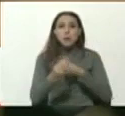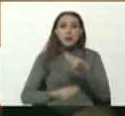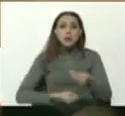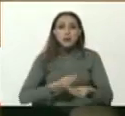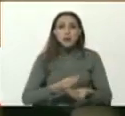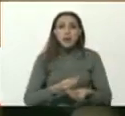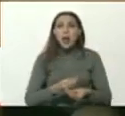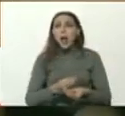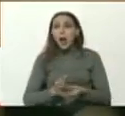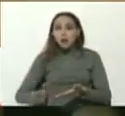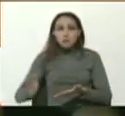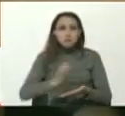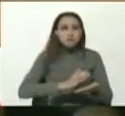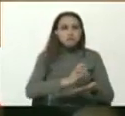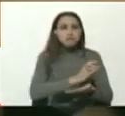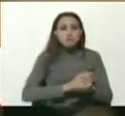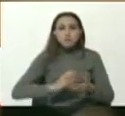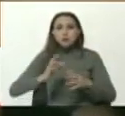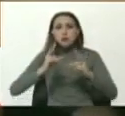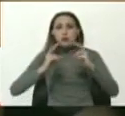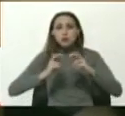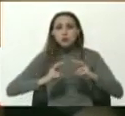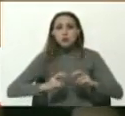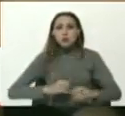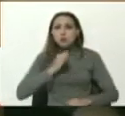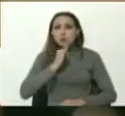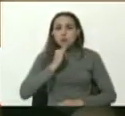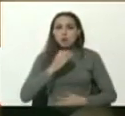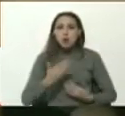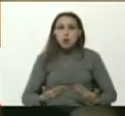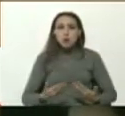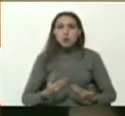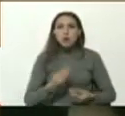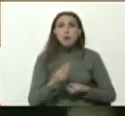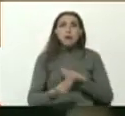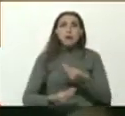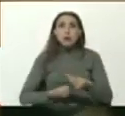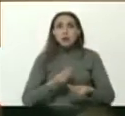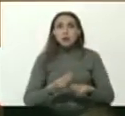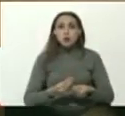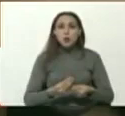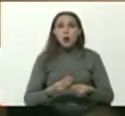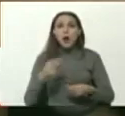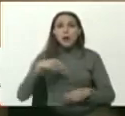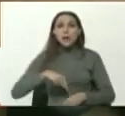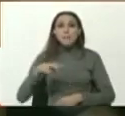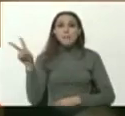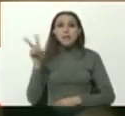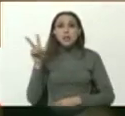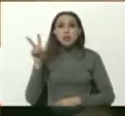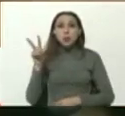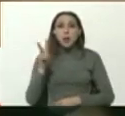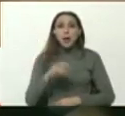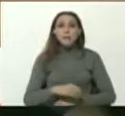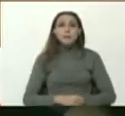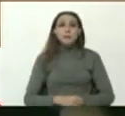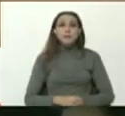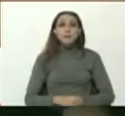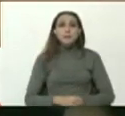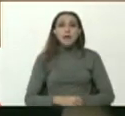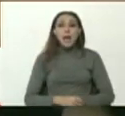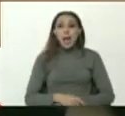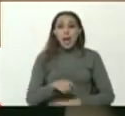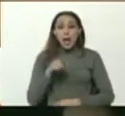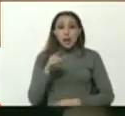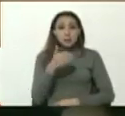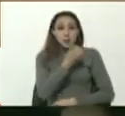no habitan en Venezuela. El día de ayer en este Consejo ratifica nuestra convicción de que la alta comisionada